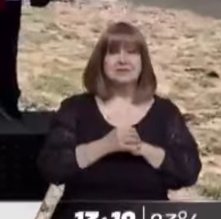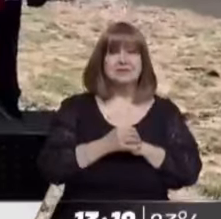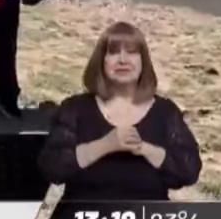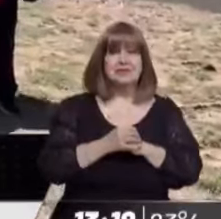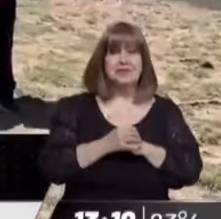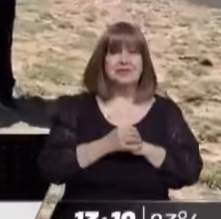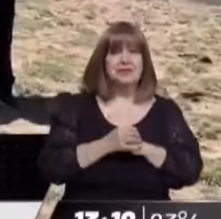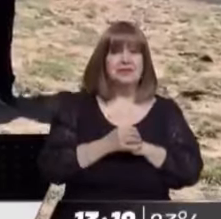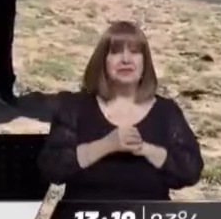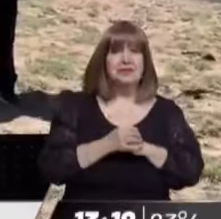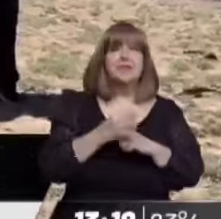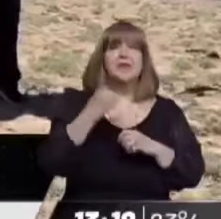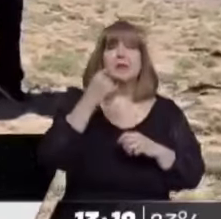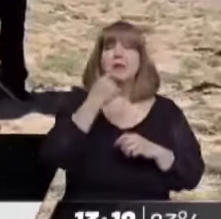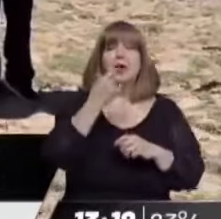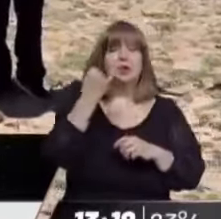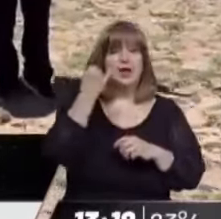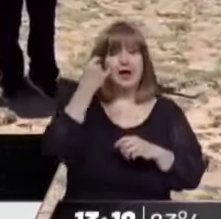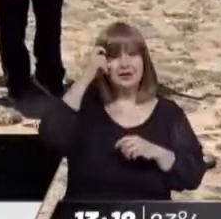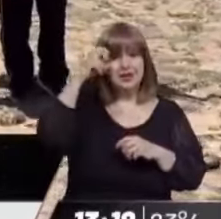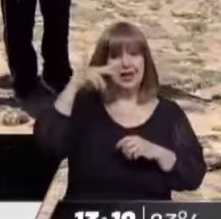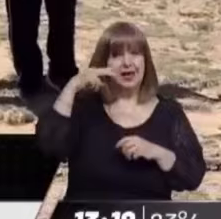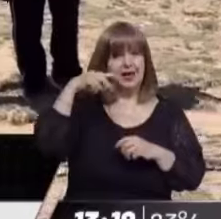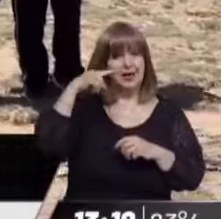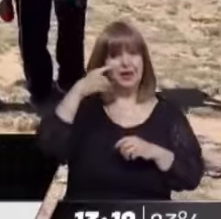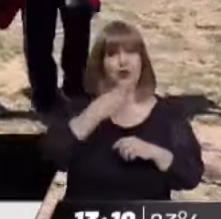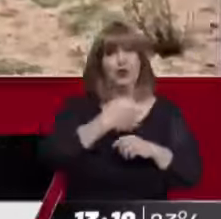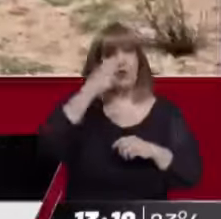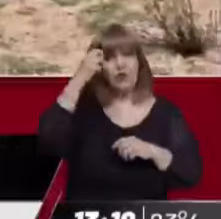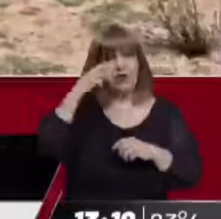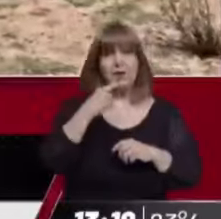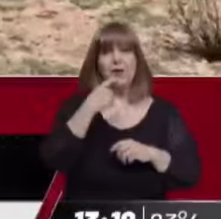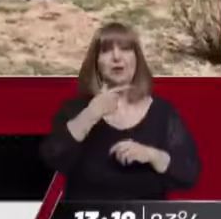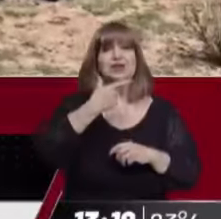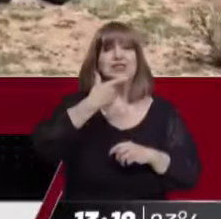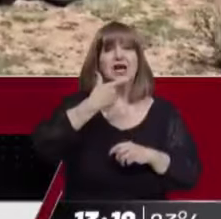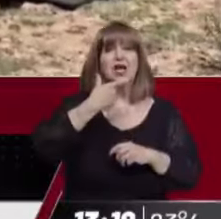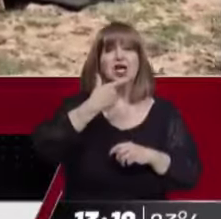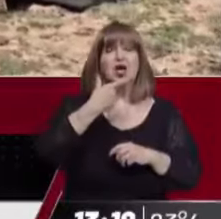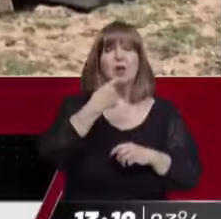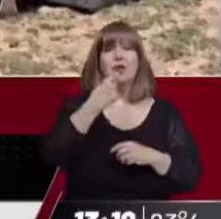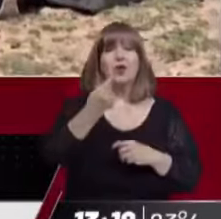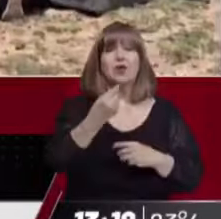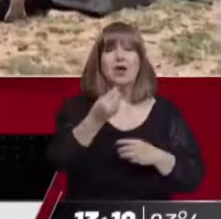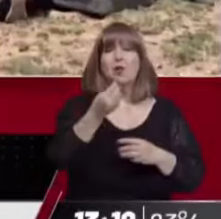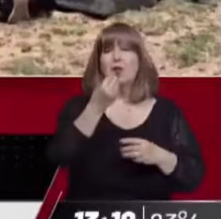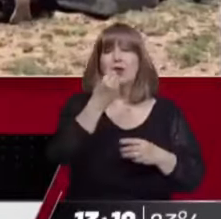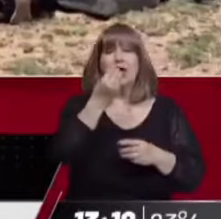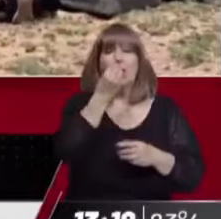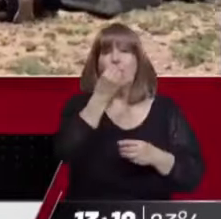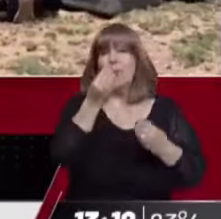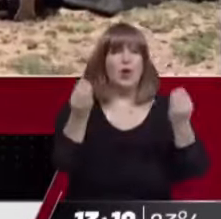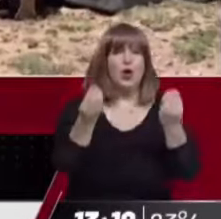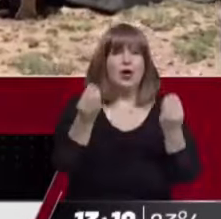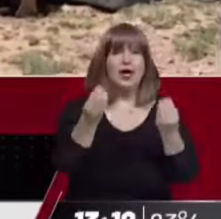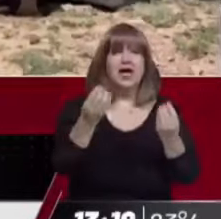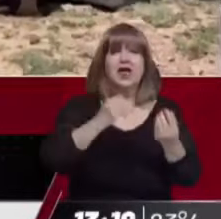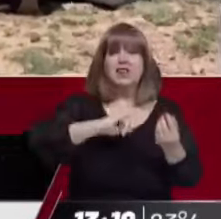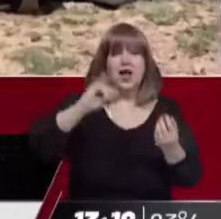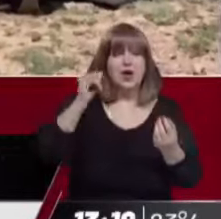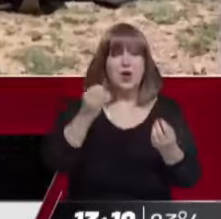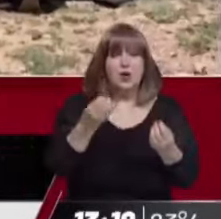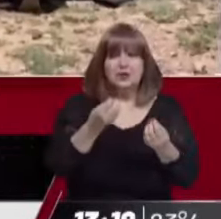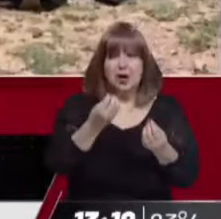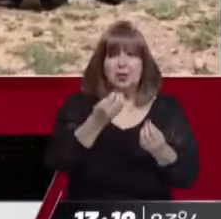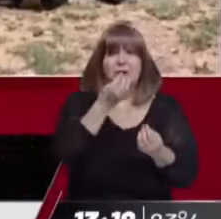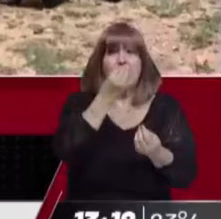¿Cómo se No, querido? No, hablar con Jennifer. El tema de los animales, el tema del envenenamiento, cómo denunciarlo, bueno, sí.